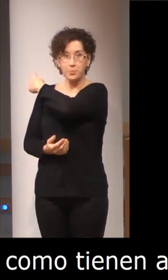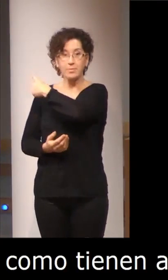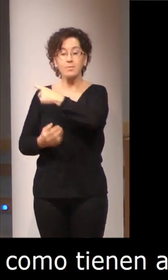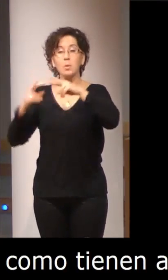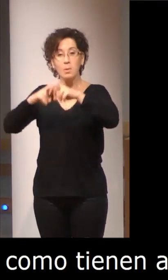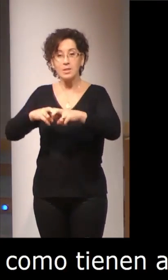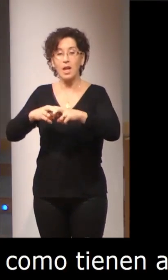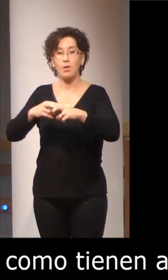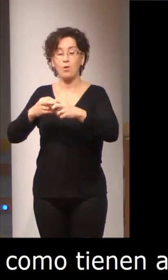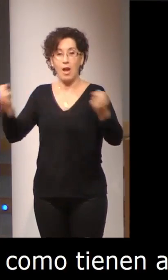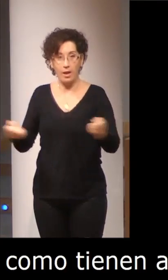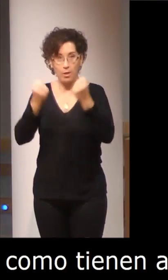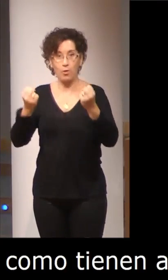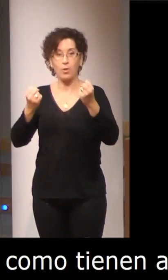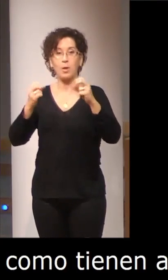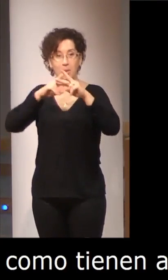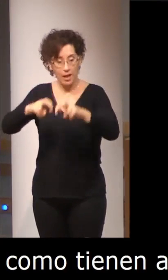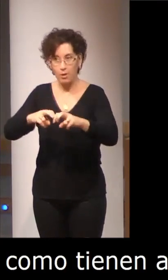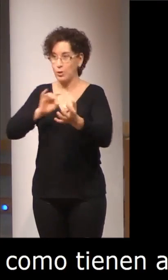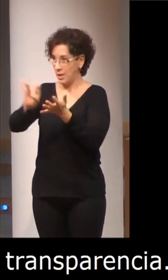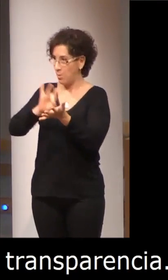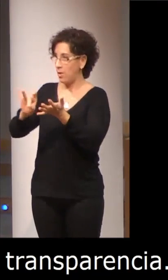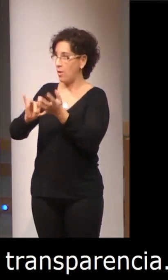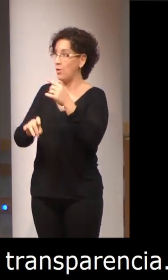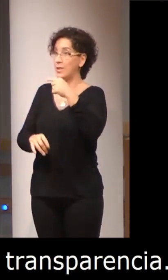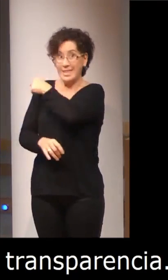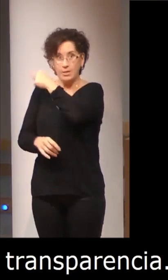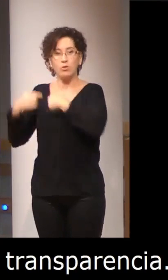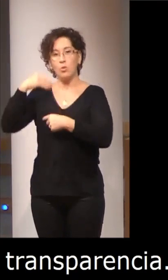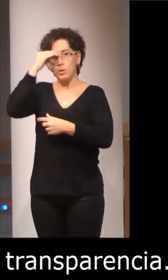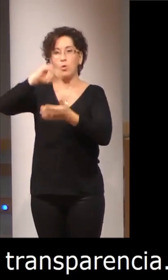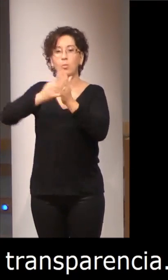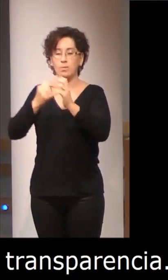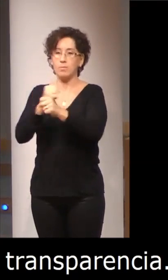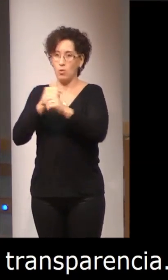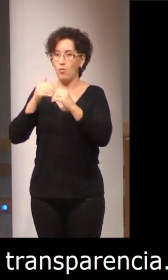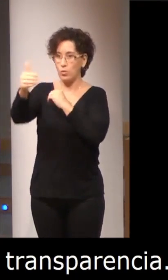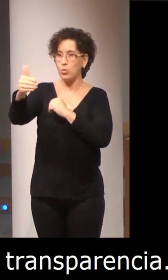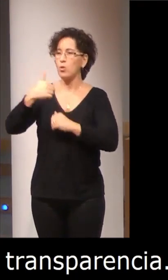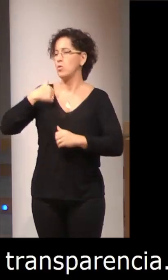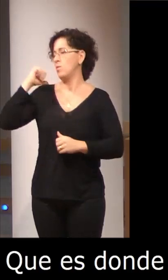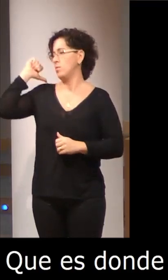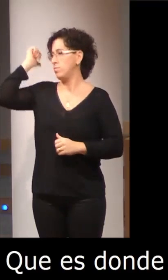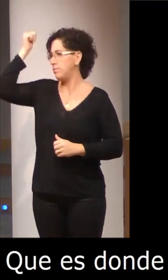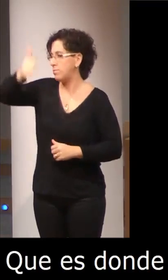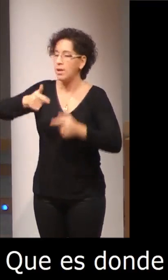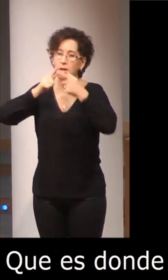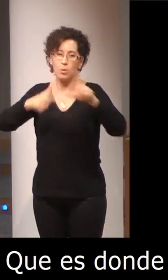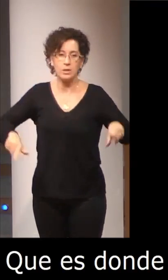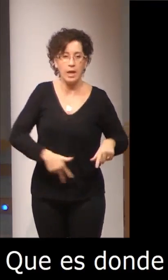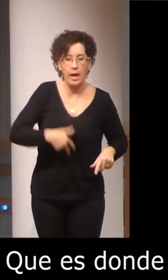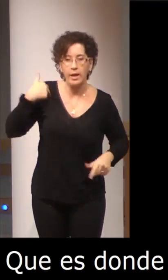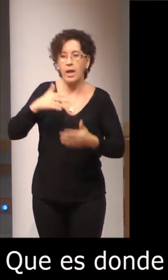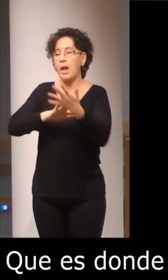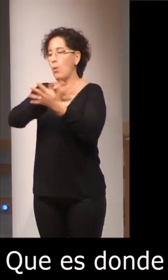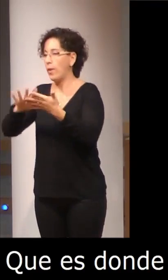acción, aprendizaje, servicio, que es donde creo que debemos ir en el futuro. Yo llevaba muchos años explicando lingüística general y hablando de la lengua de signos y